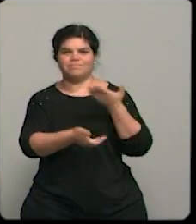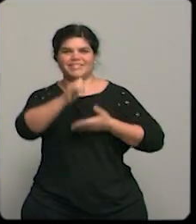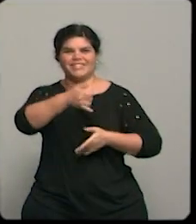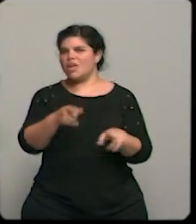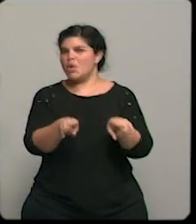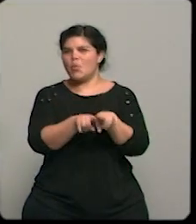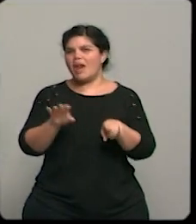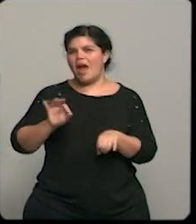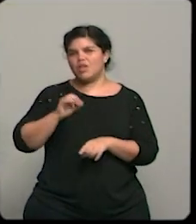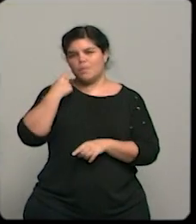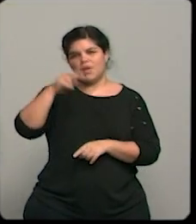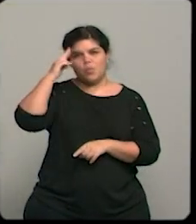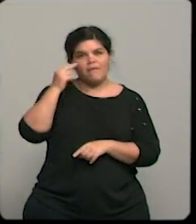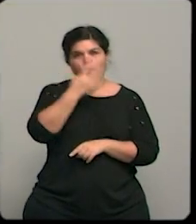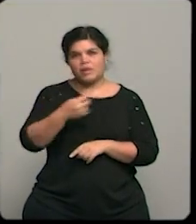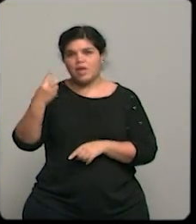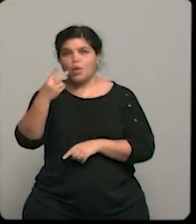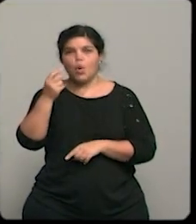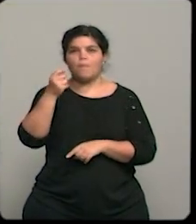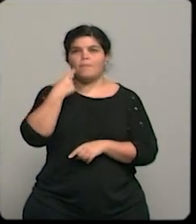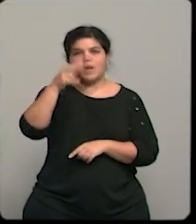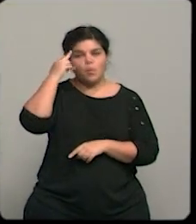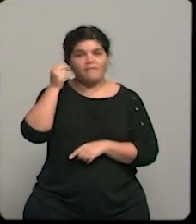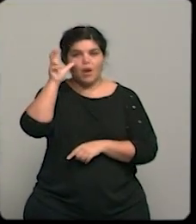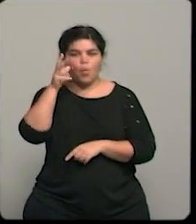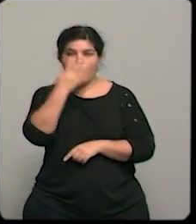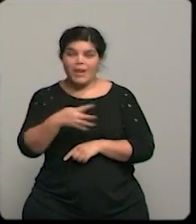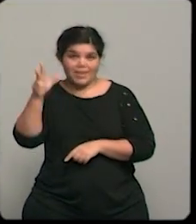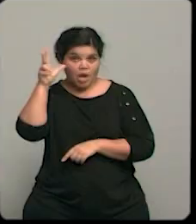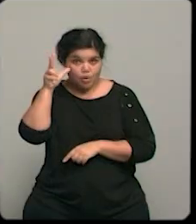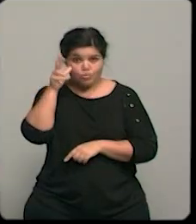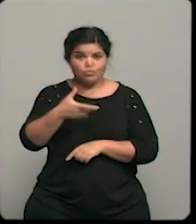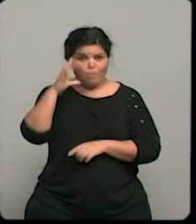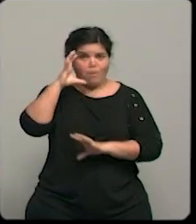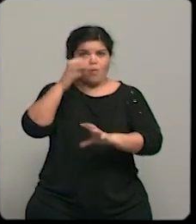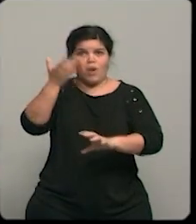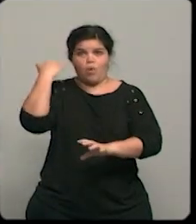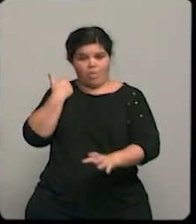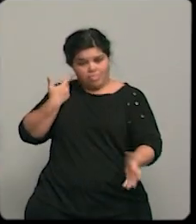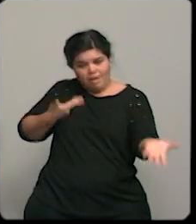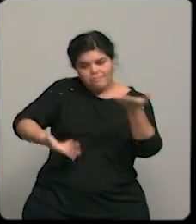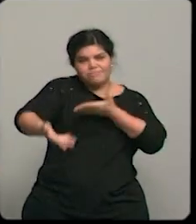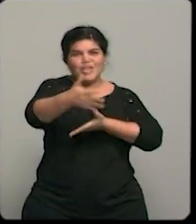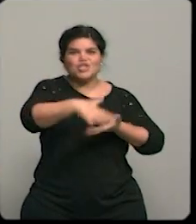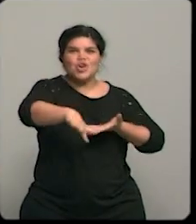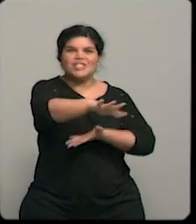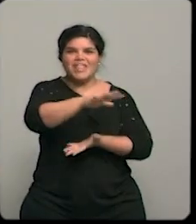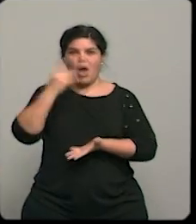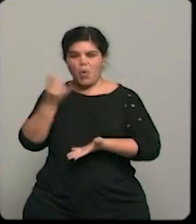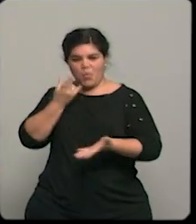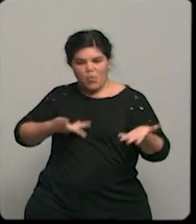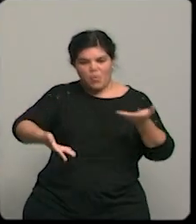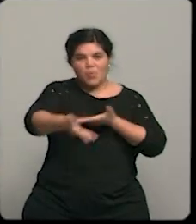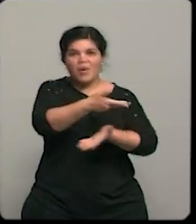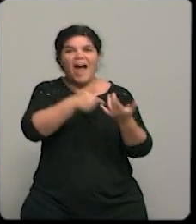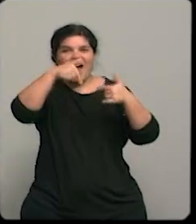42, 48, una institución que entiende la importancia, y hoy tenés ese ida y vuelta. Qué bueno. Bueno, José, en el